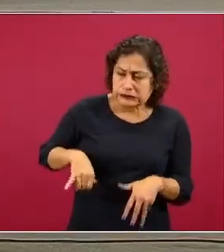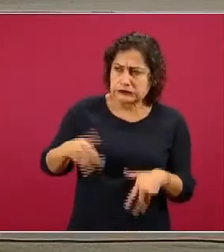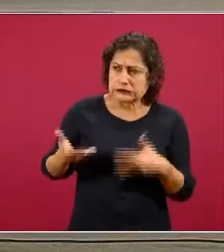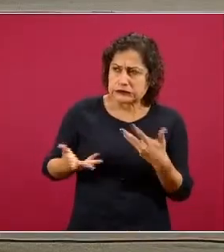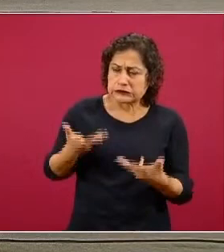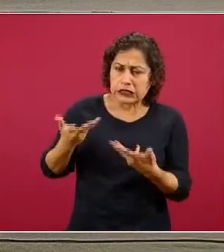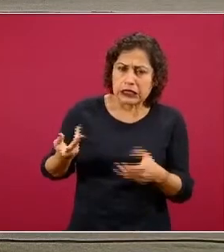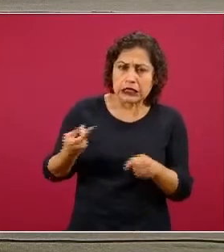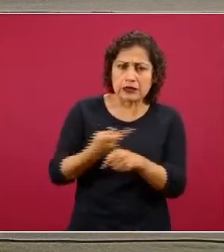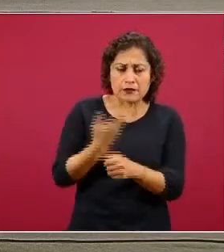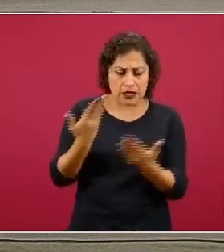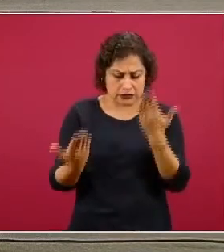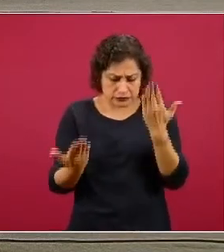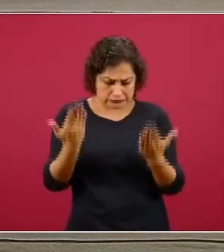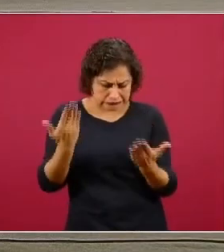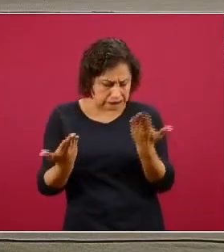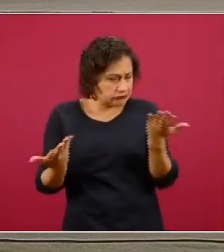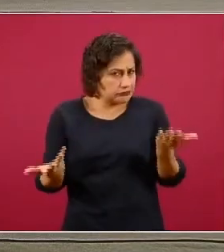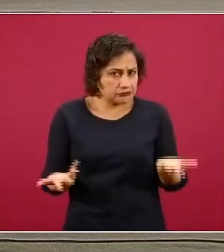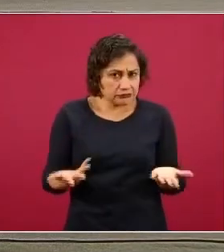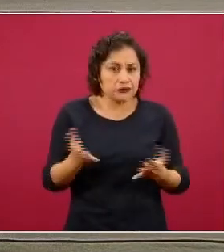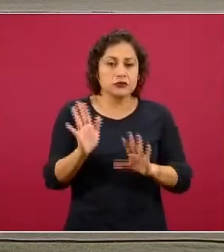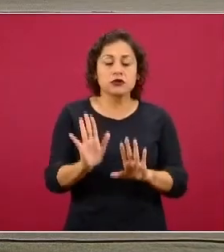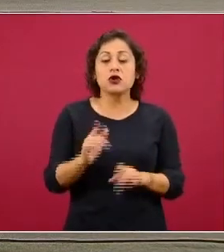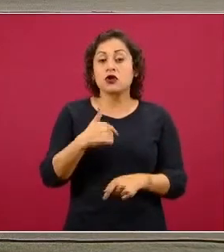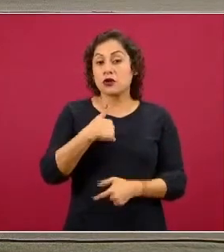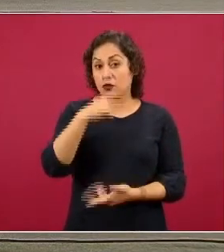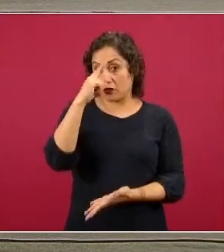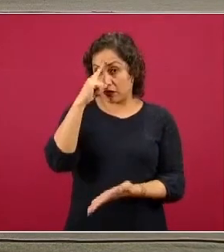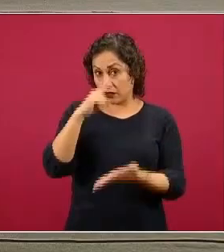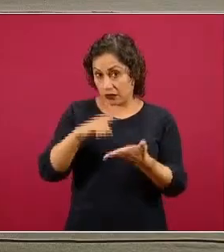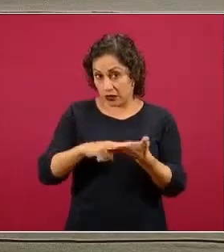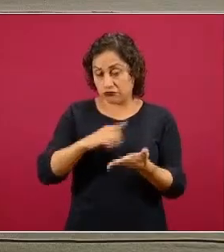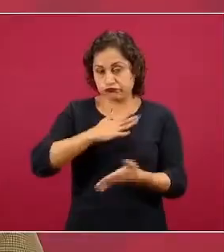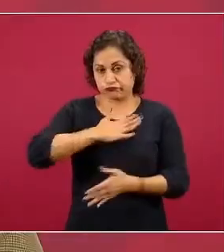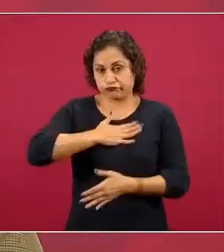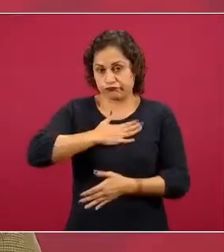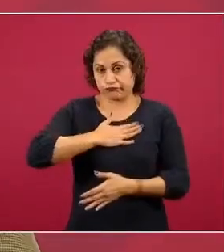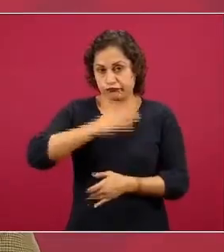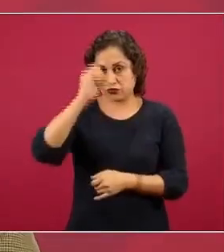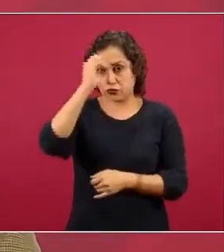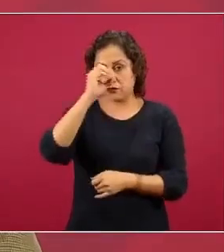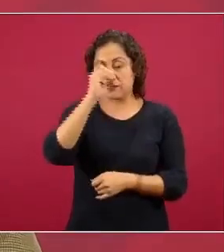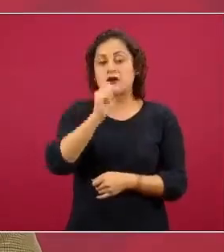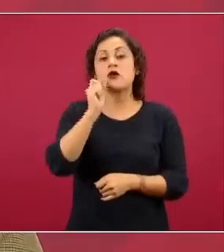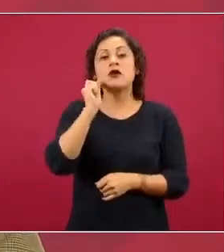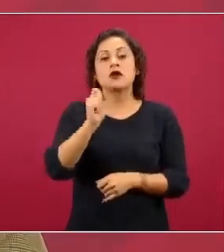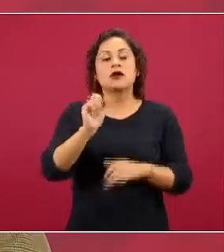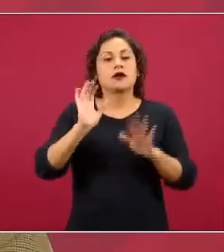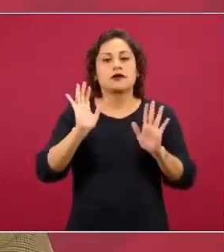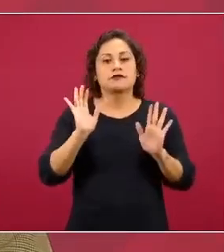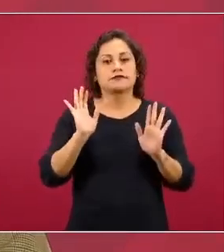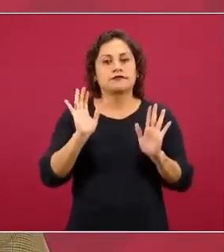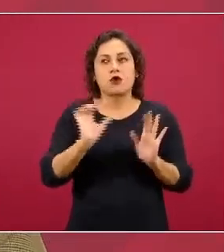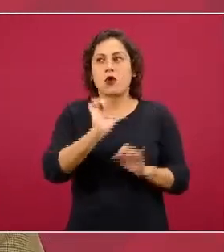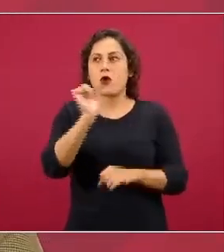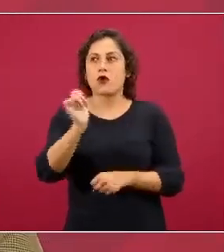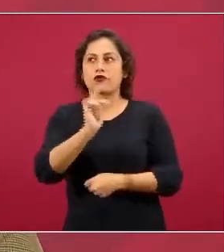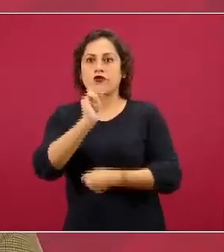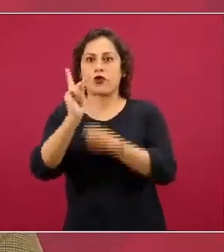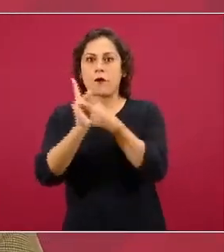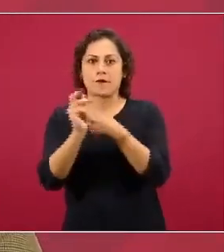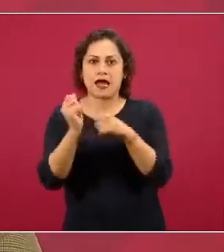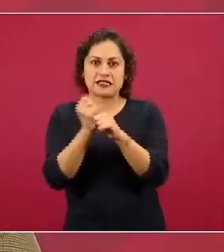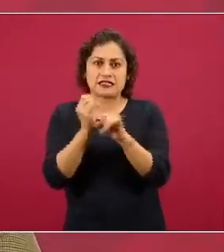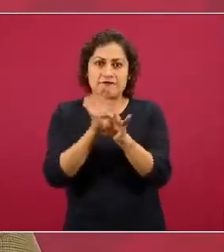la comparación. Creo que yo no conozco ningún otro país que tenga así unos